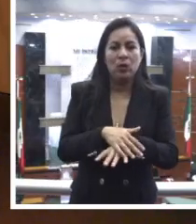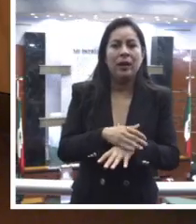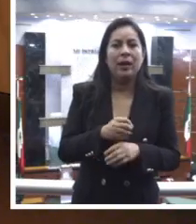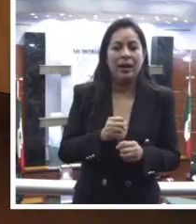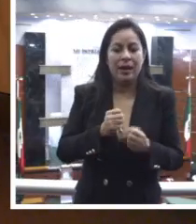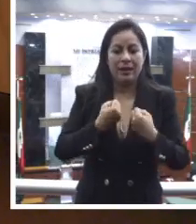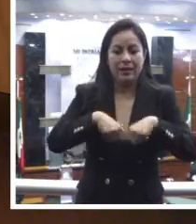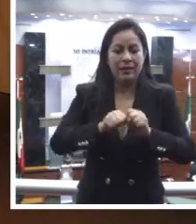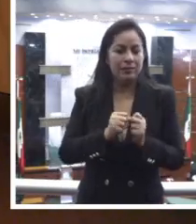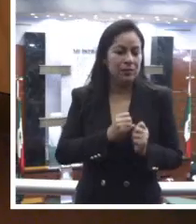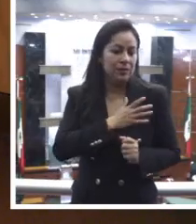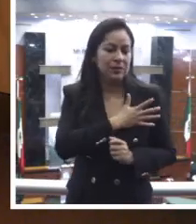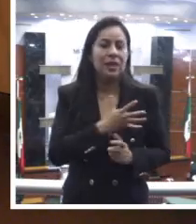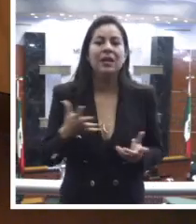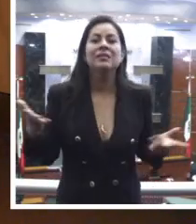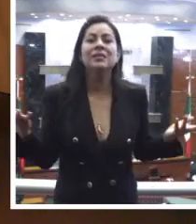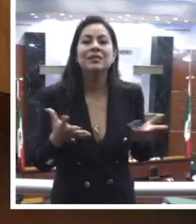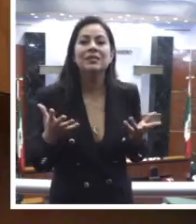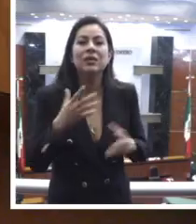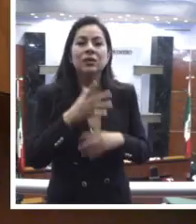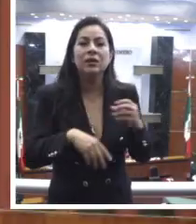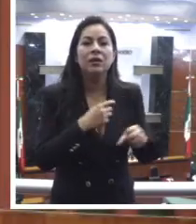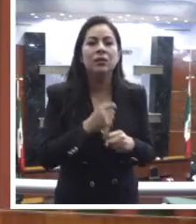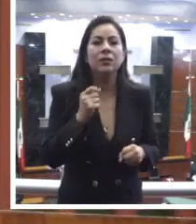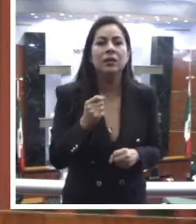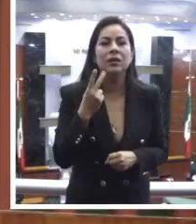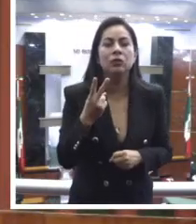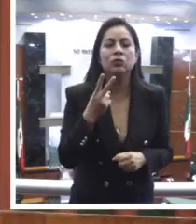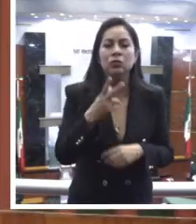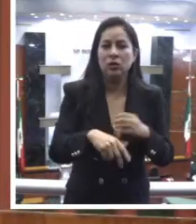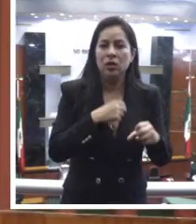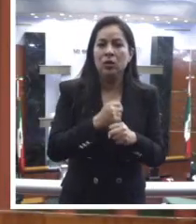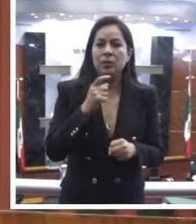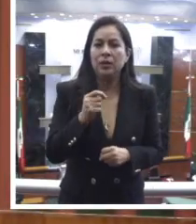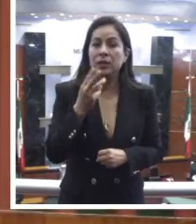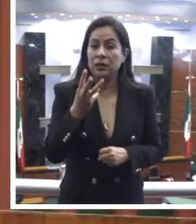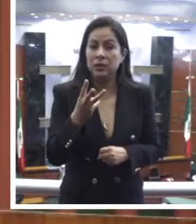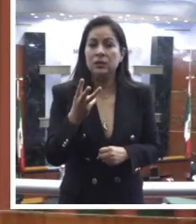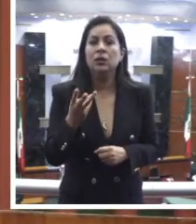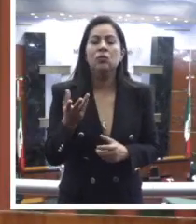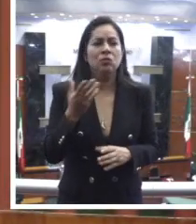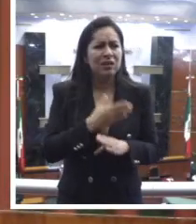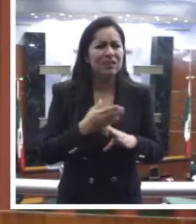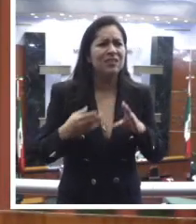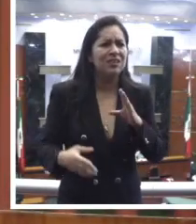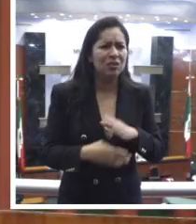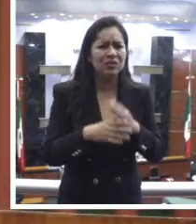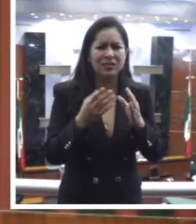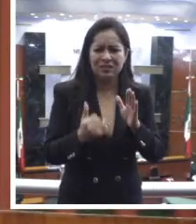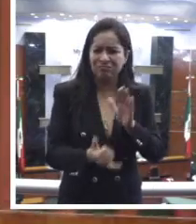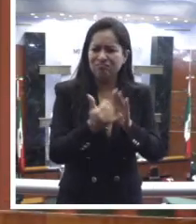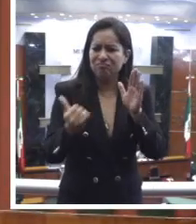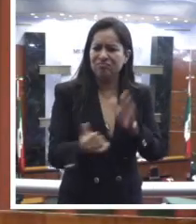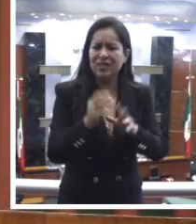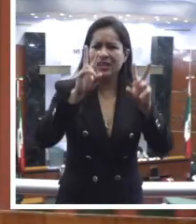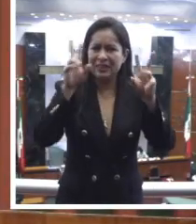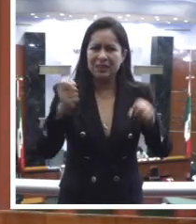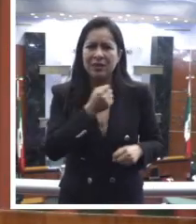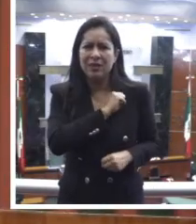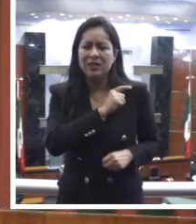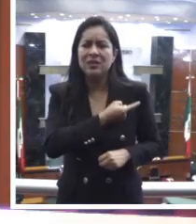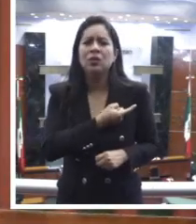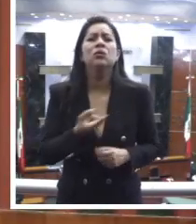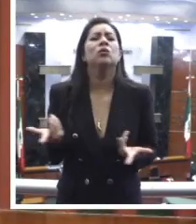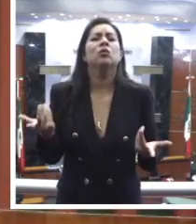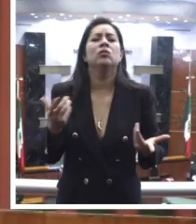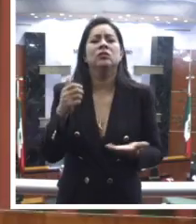Bienestar, pues se realizaron durante el año 2022, durante el año 2023, una serie de obras importantes en materia de salud que tienen que ver